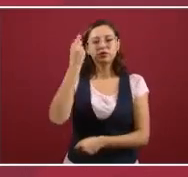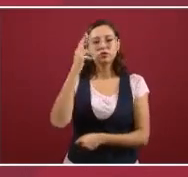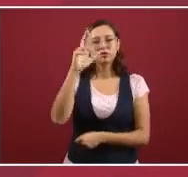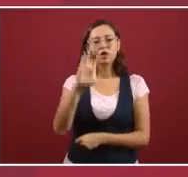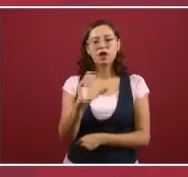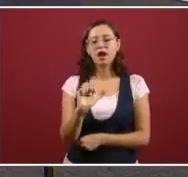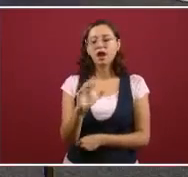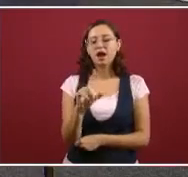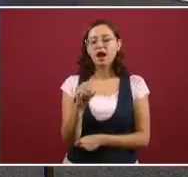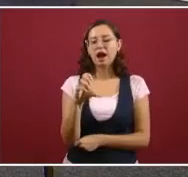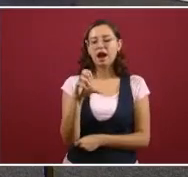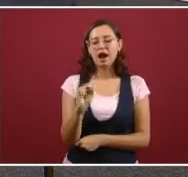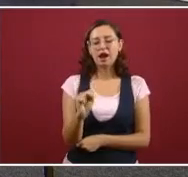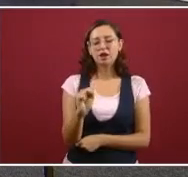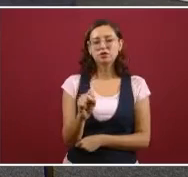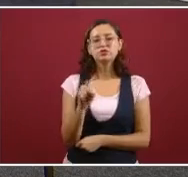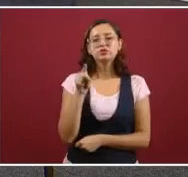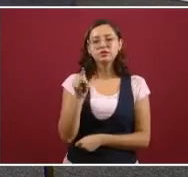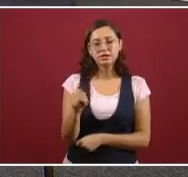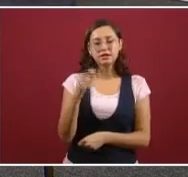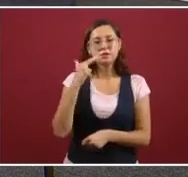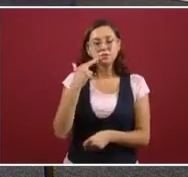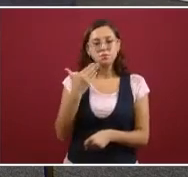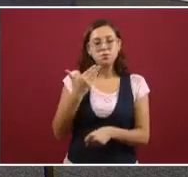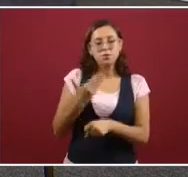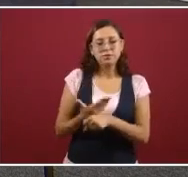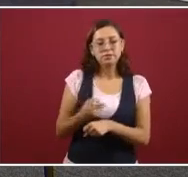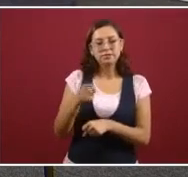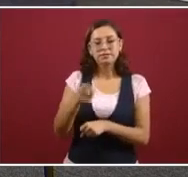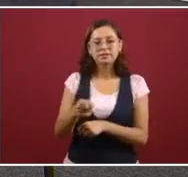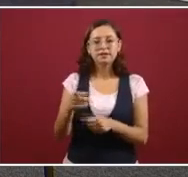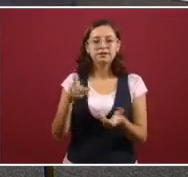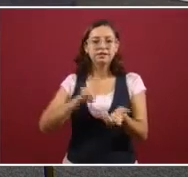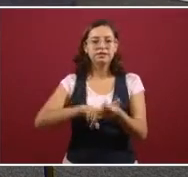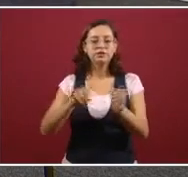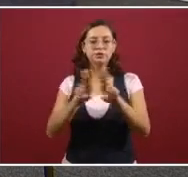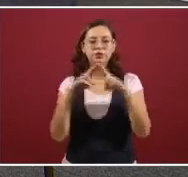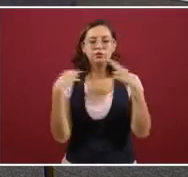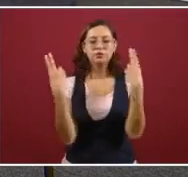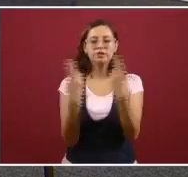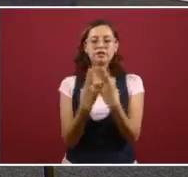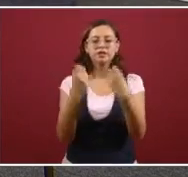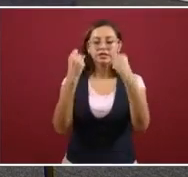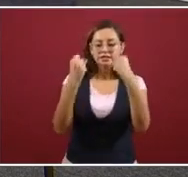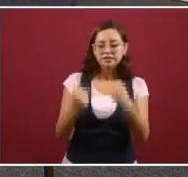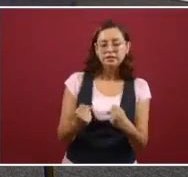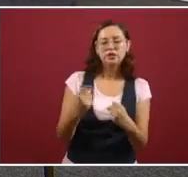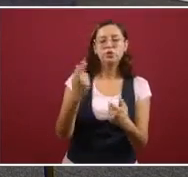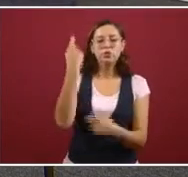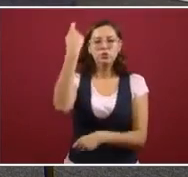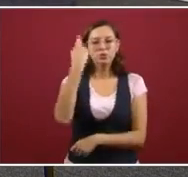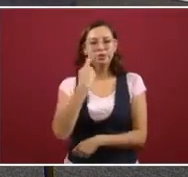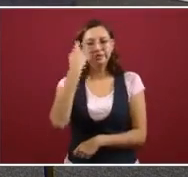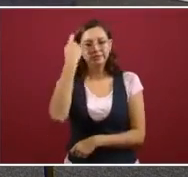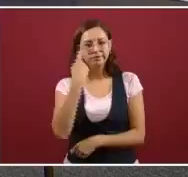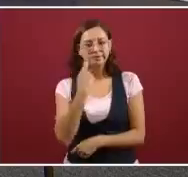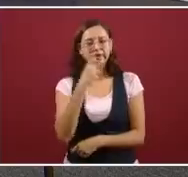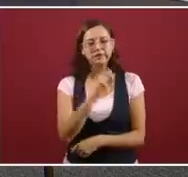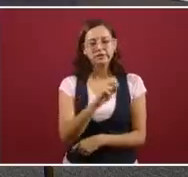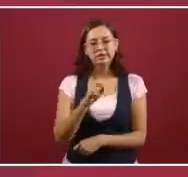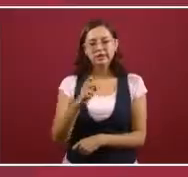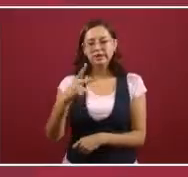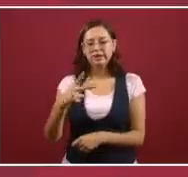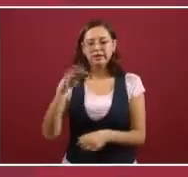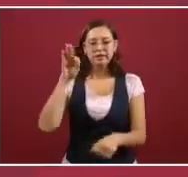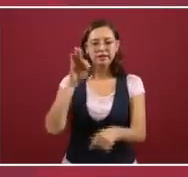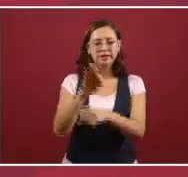jefe de la Unidad de Seguros, Pensiones y Seguridad Social de la Secretaría de Hacienda,